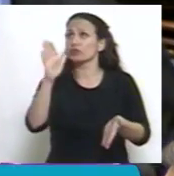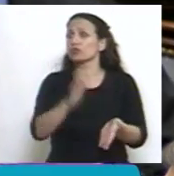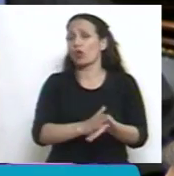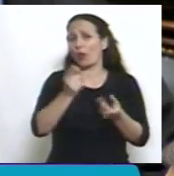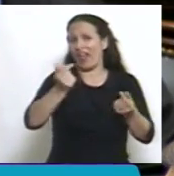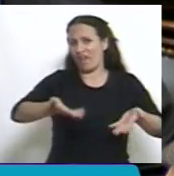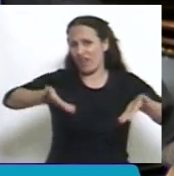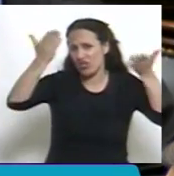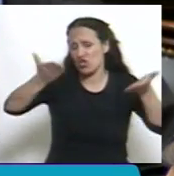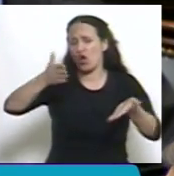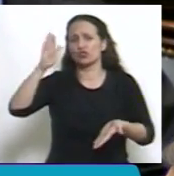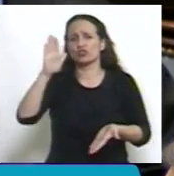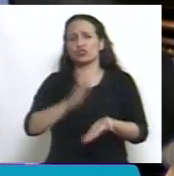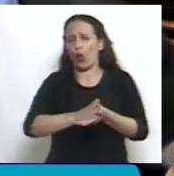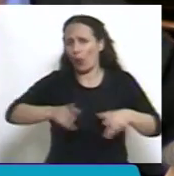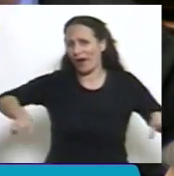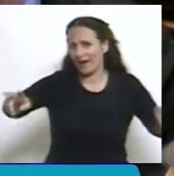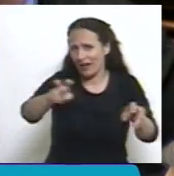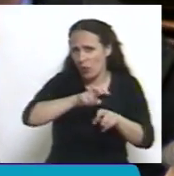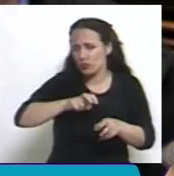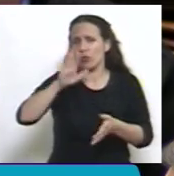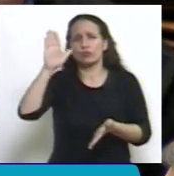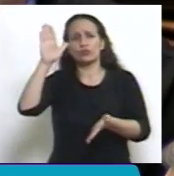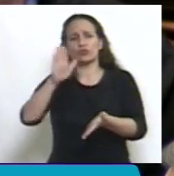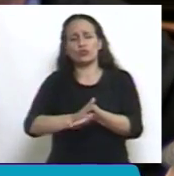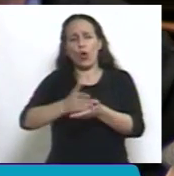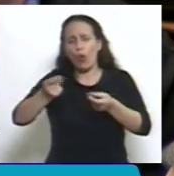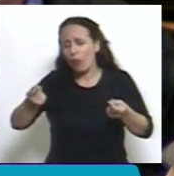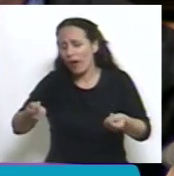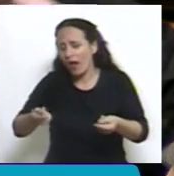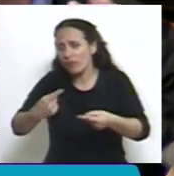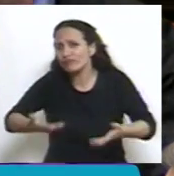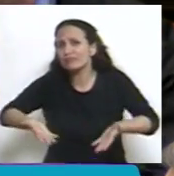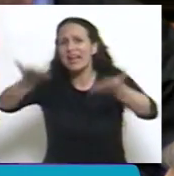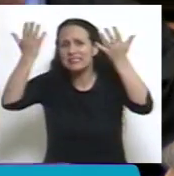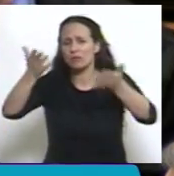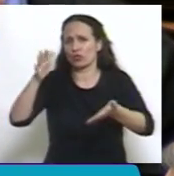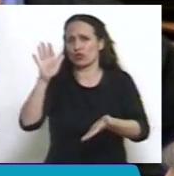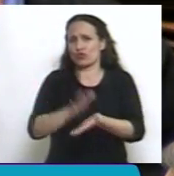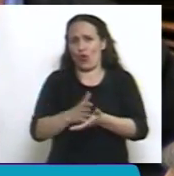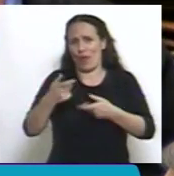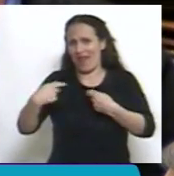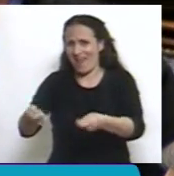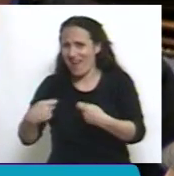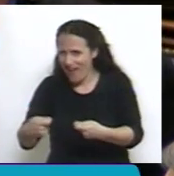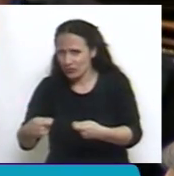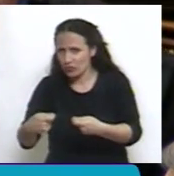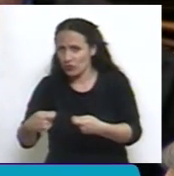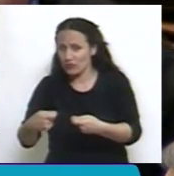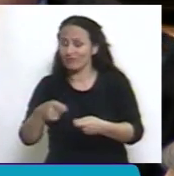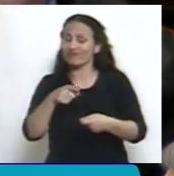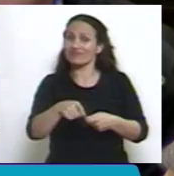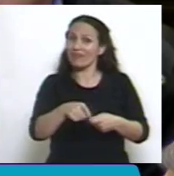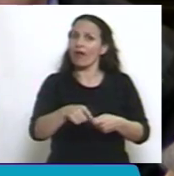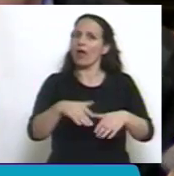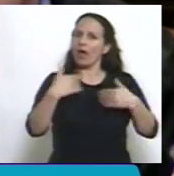de recaudación, de crecimiento, de gasto. Y la suma de todo esto les ha permitido manejar